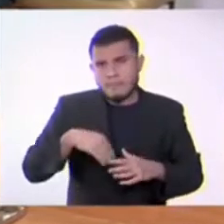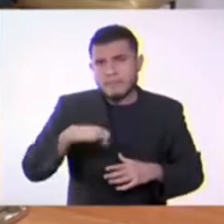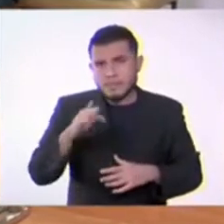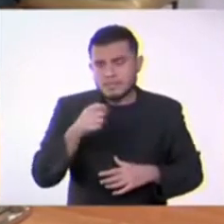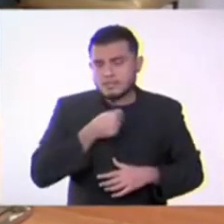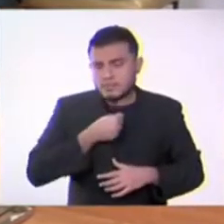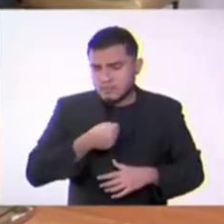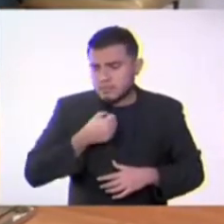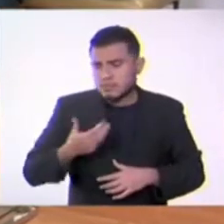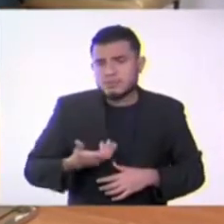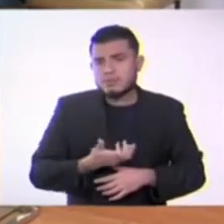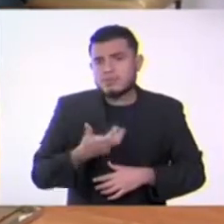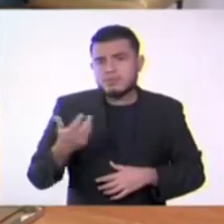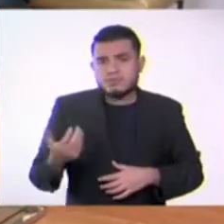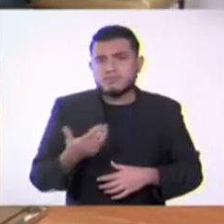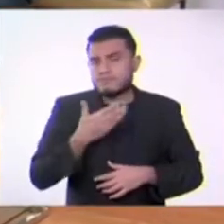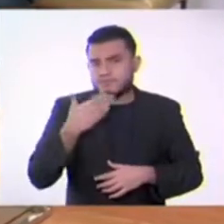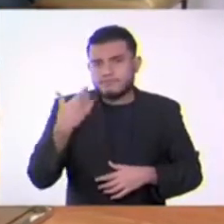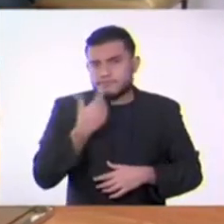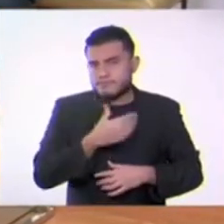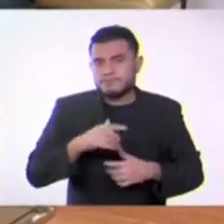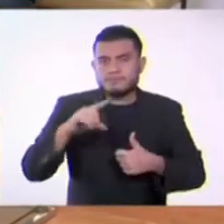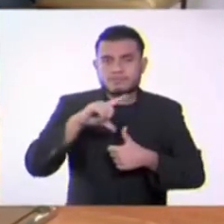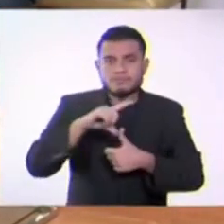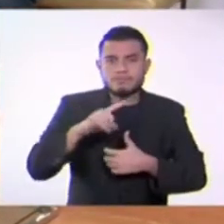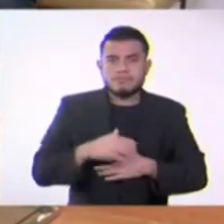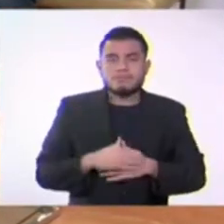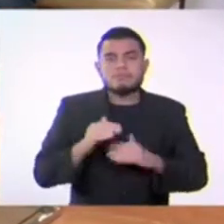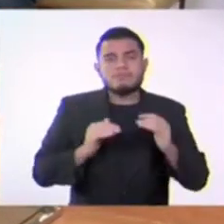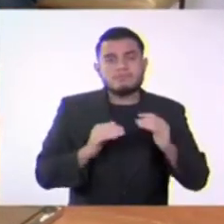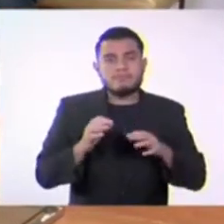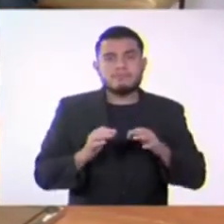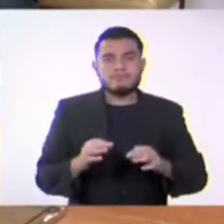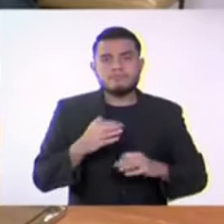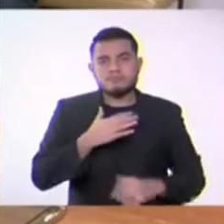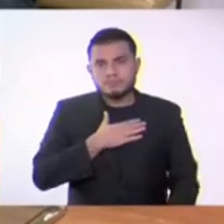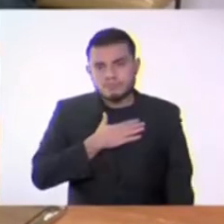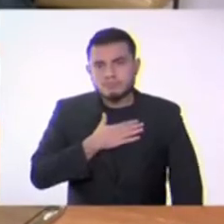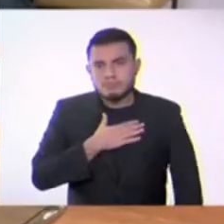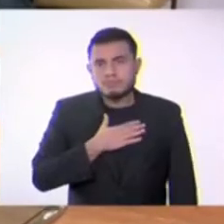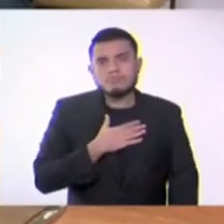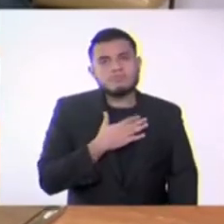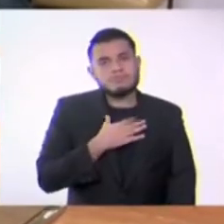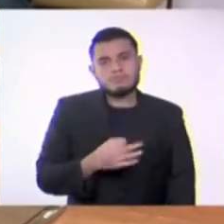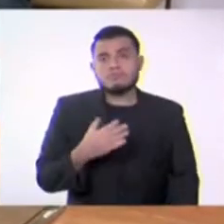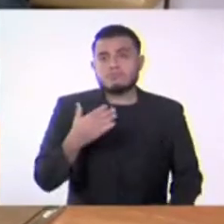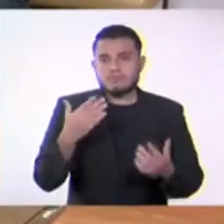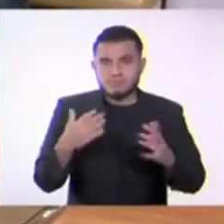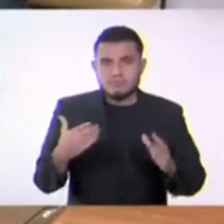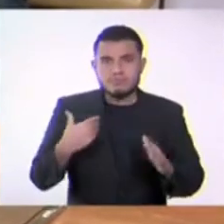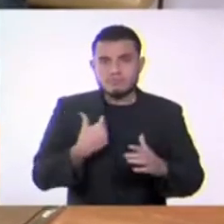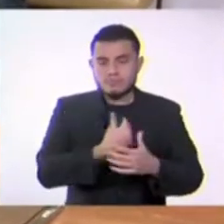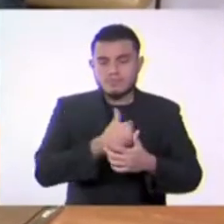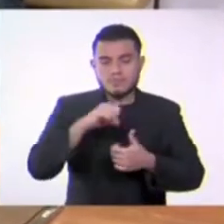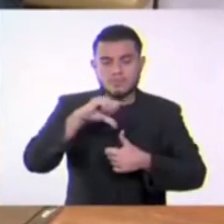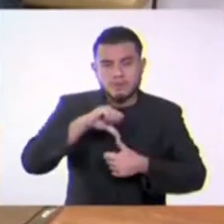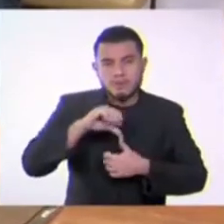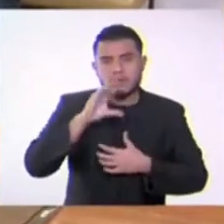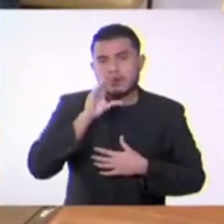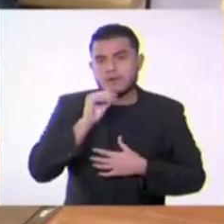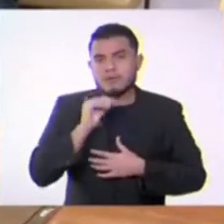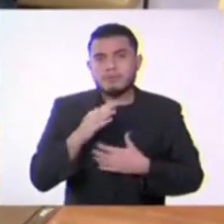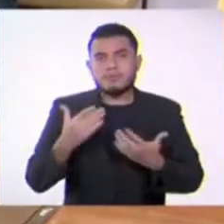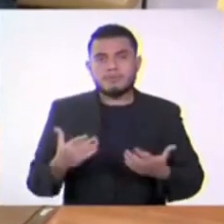todo lo que estaba sucediendo en la parte de América Latina. También me gustaría que ya que nos centramos en nuestra área, hablemos un poco acerca de